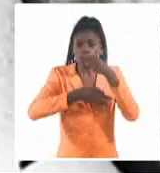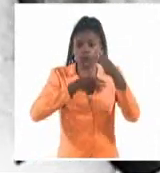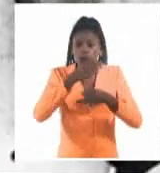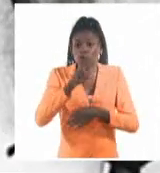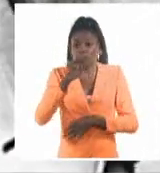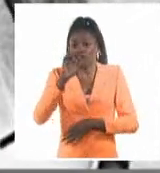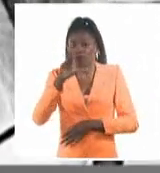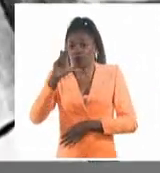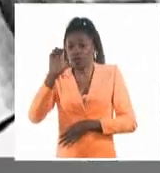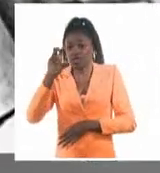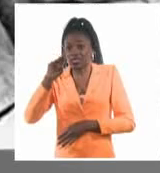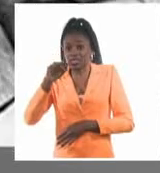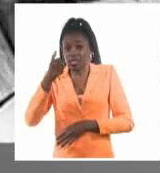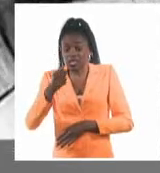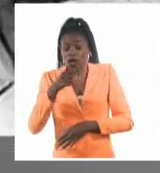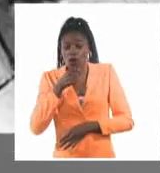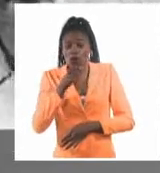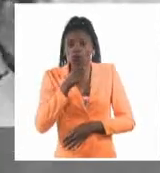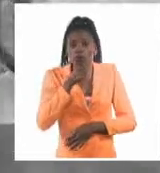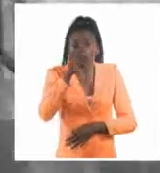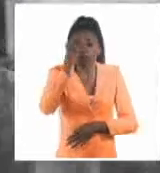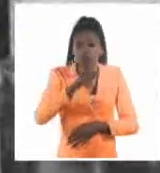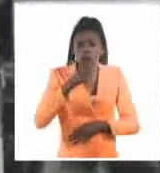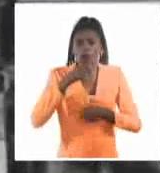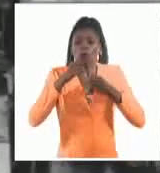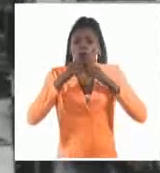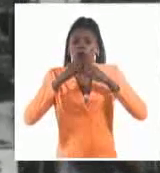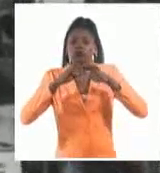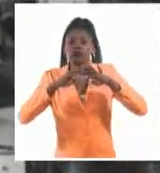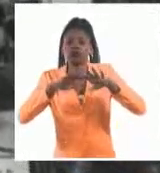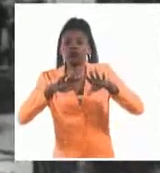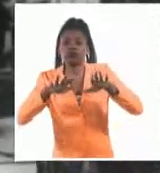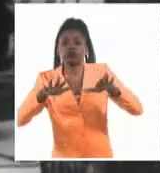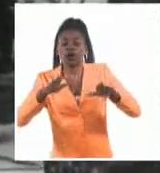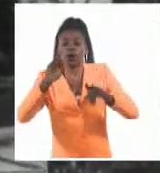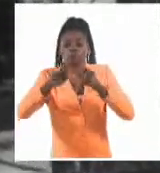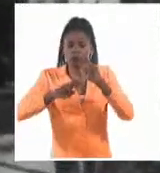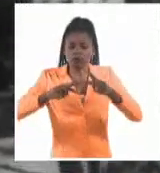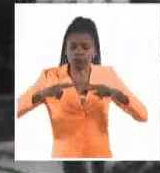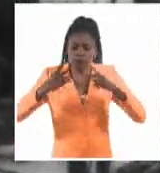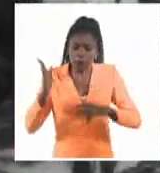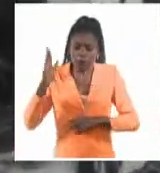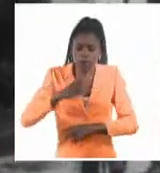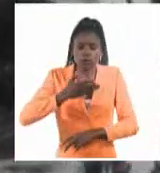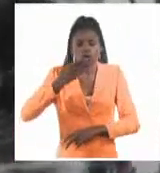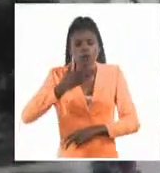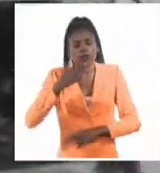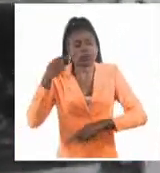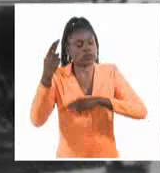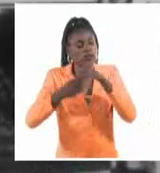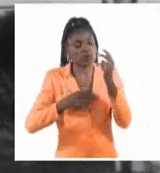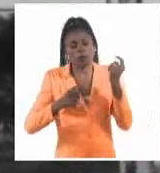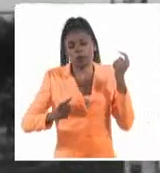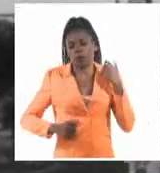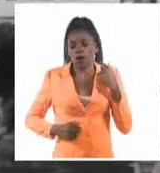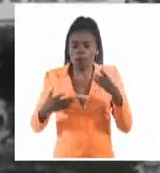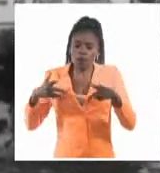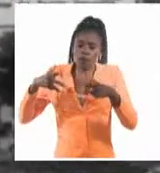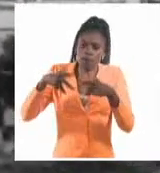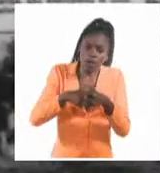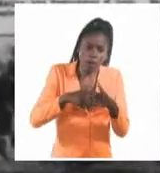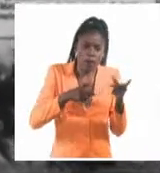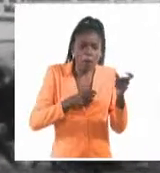Villena en lo que sería su último discurso público. Pero aquí otra vez la policía haría lo suyo. Hubo un